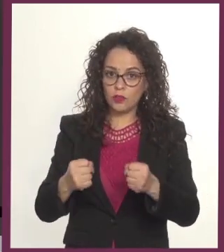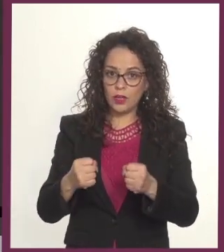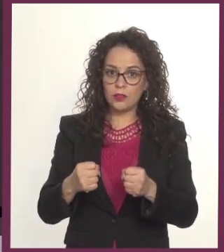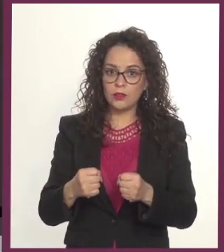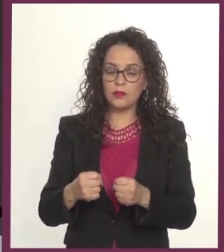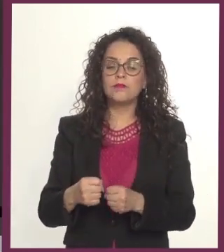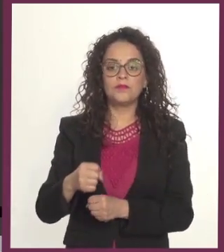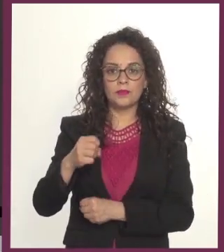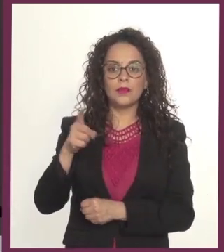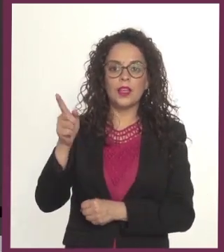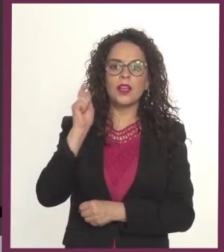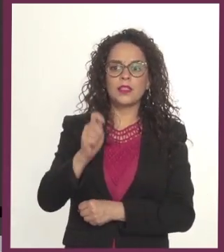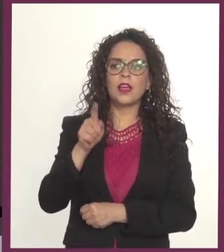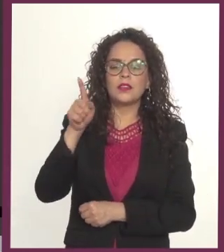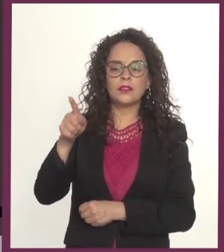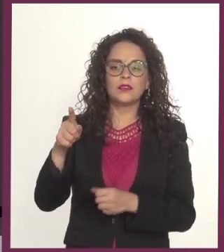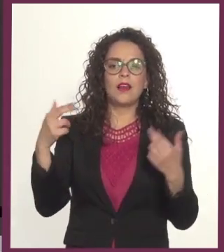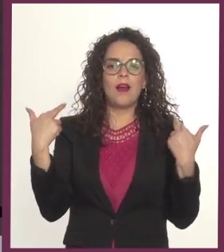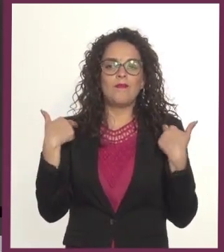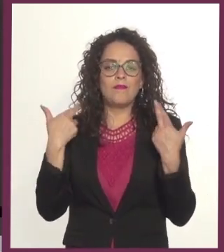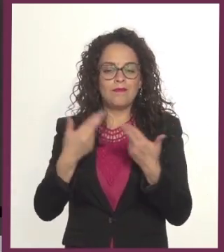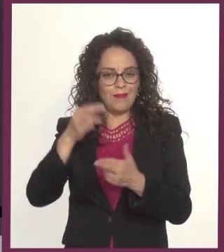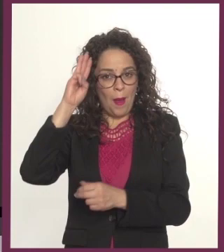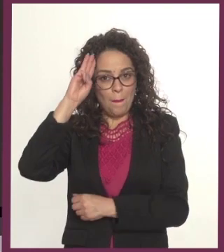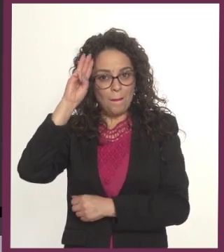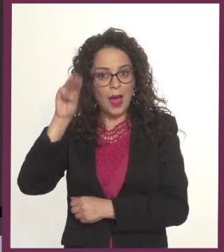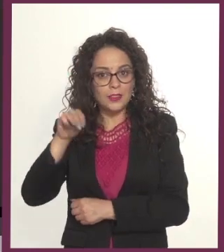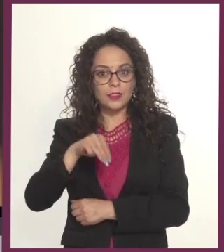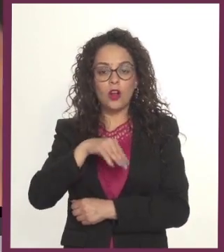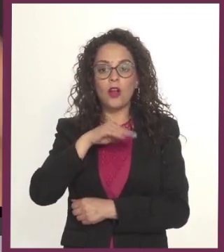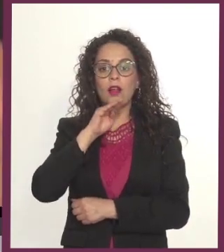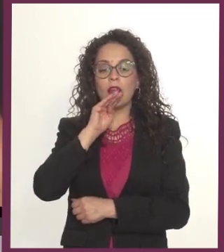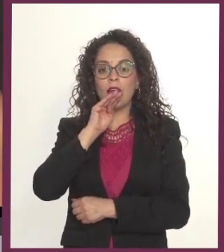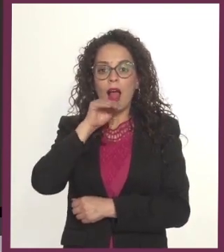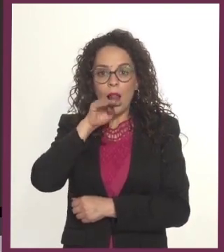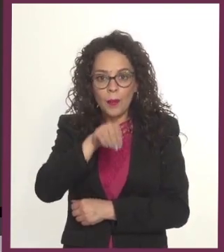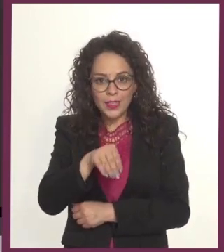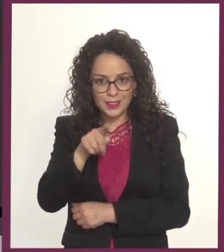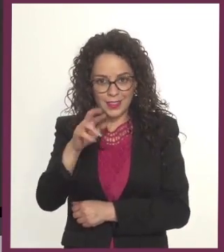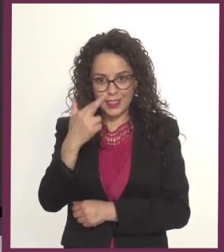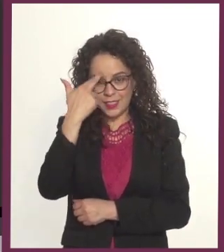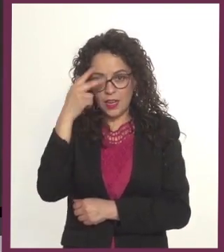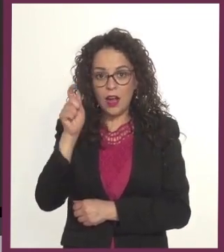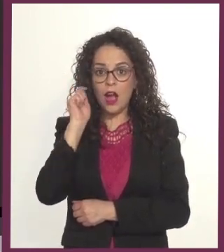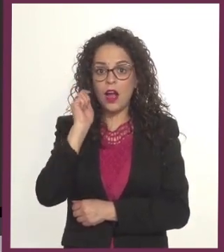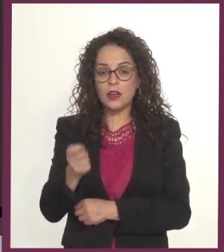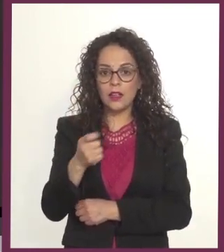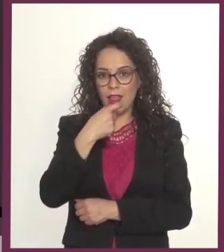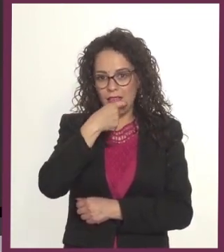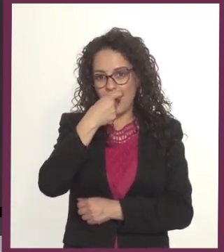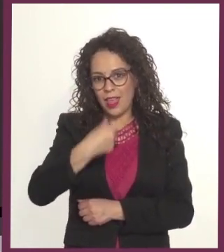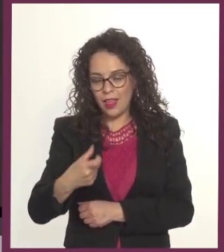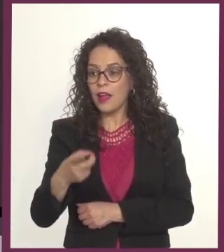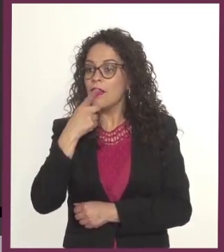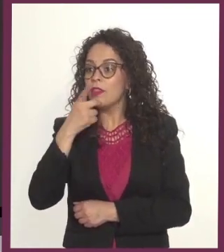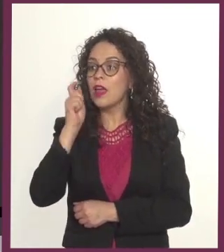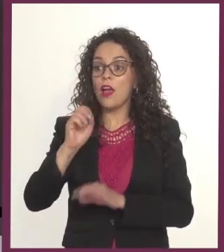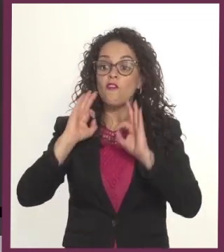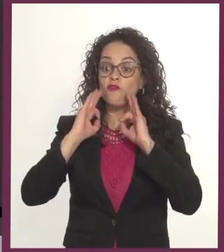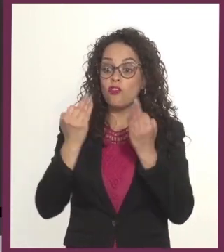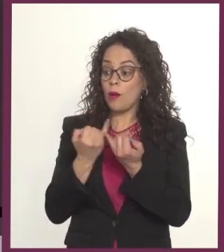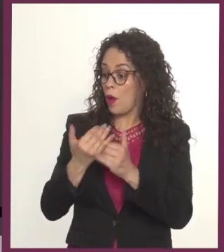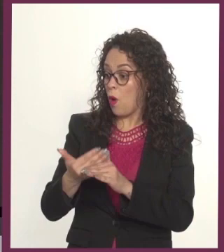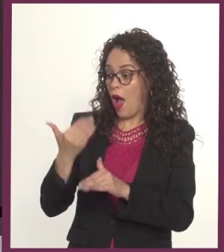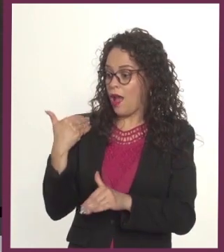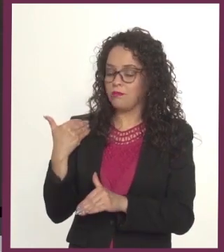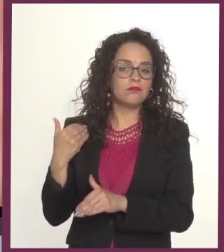el maestro Albert Einstein que cuando el cerebro recibe y se abre a una nueva idea, nunca vuelve a tomar su forma anterior. Y lo